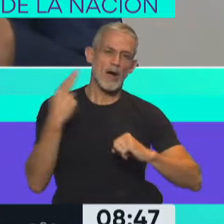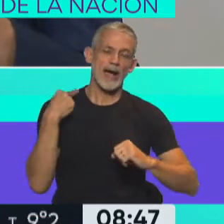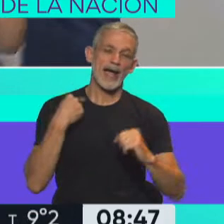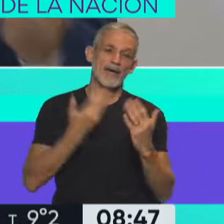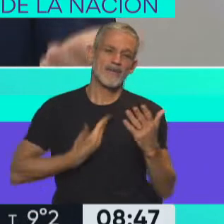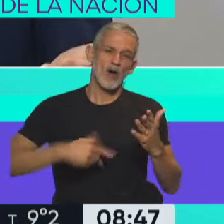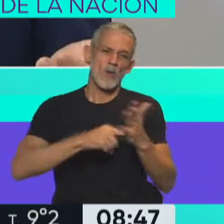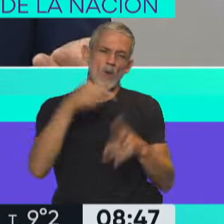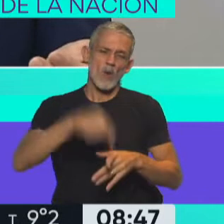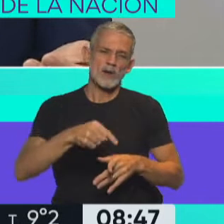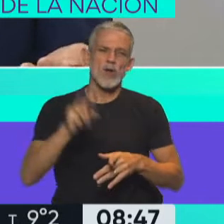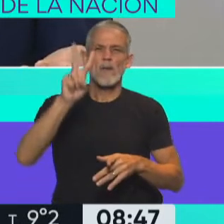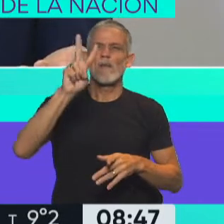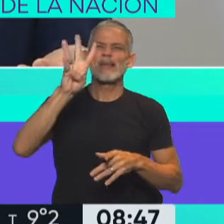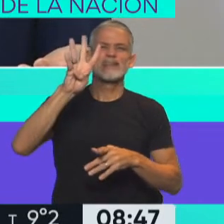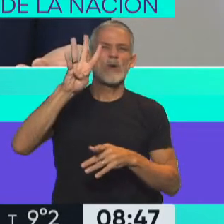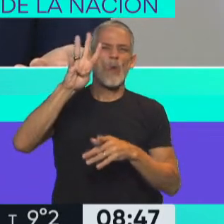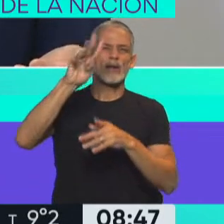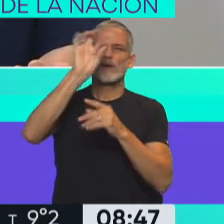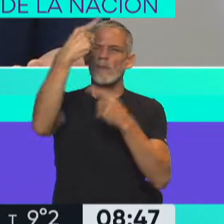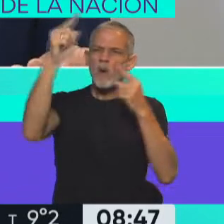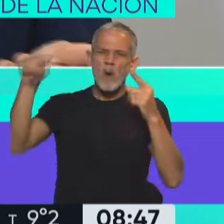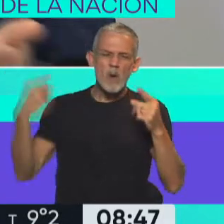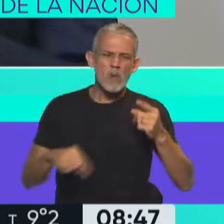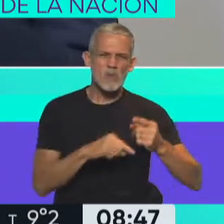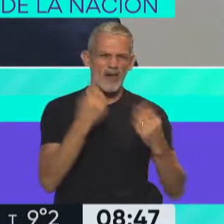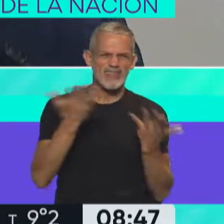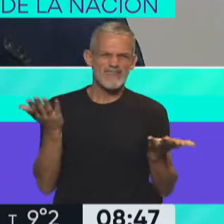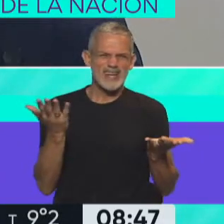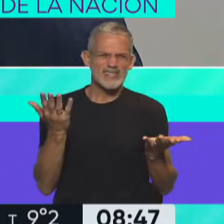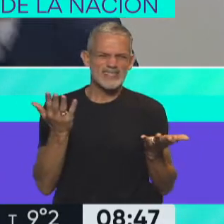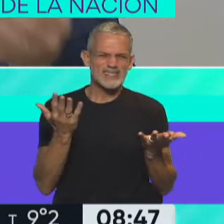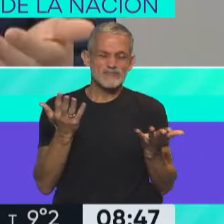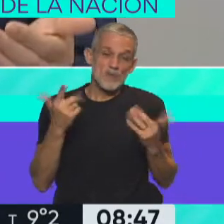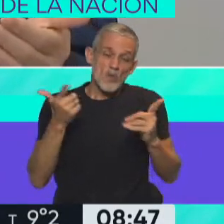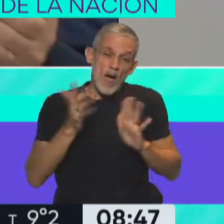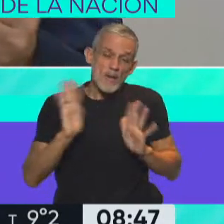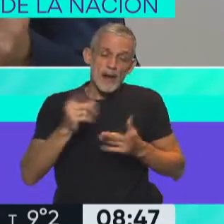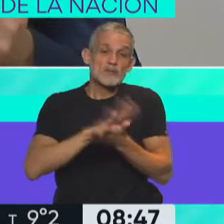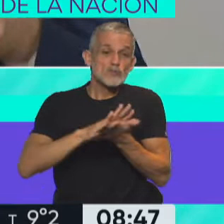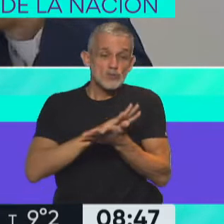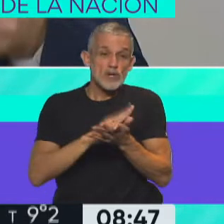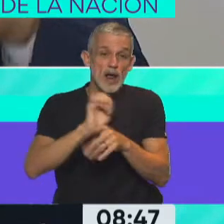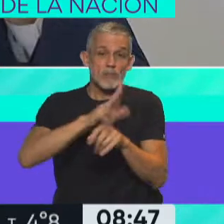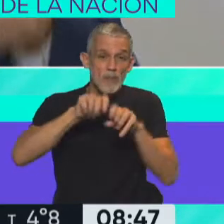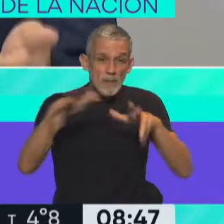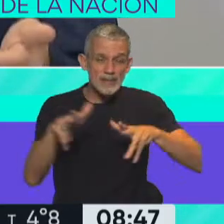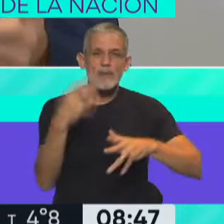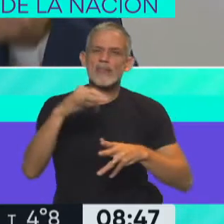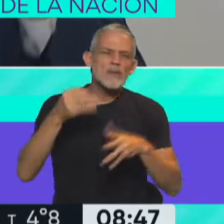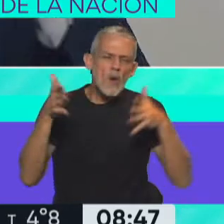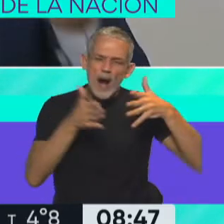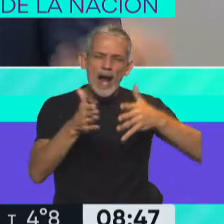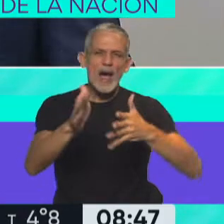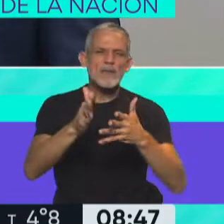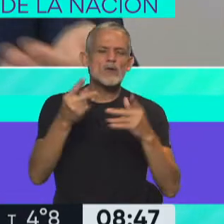haga. No puede haber 24 políticas sanitarias en un país, ¿no? Porque para superar la pandemia tenemos que retomar un camino